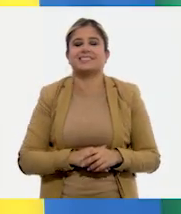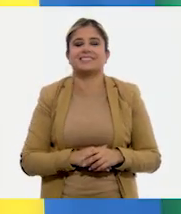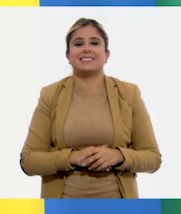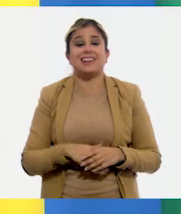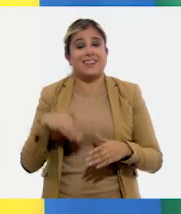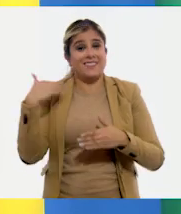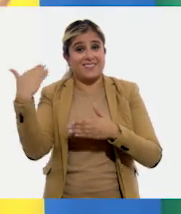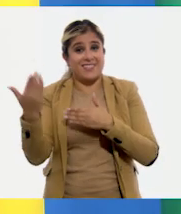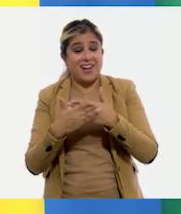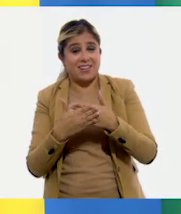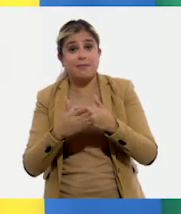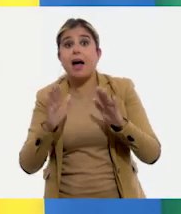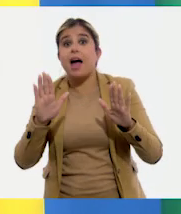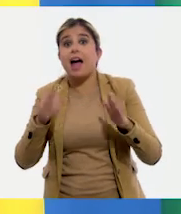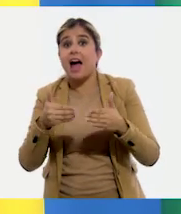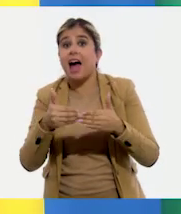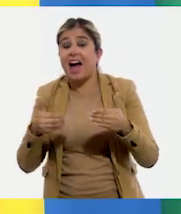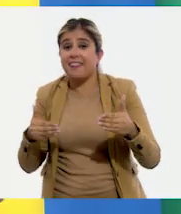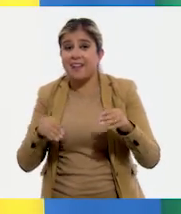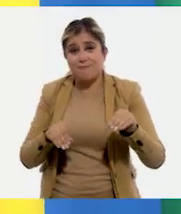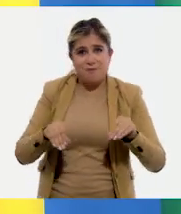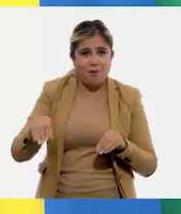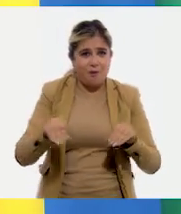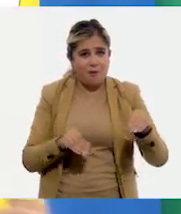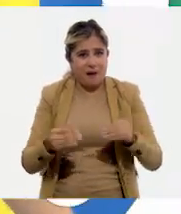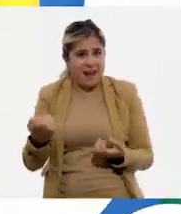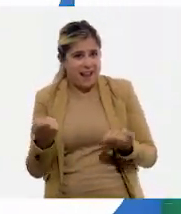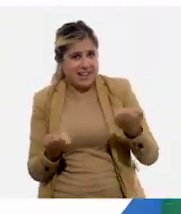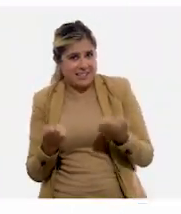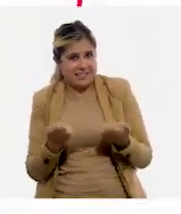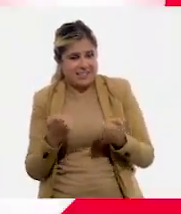¡Hasta la próxima! Pero antes, a movernos un poco.